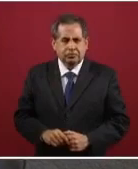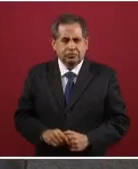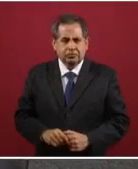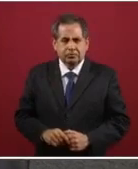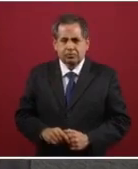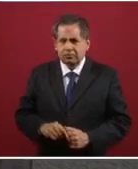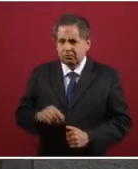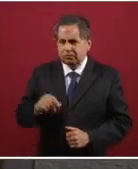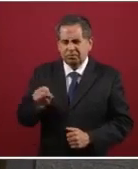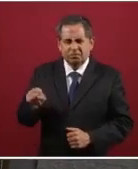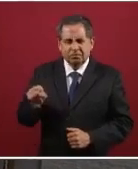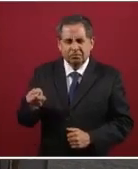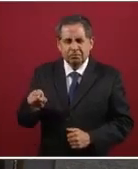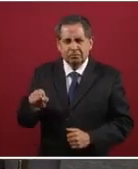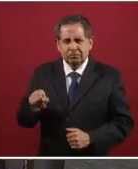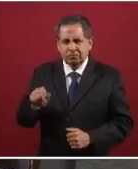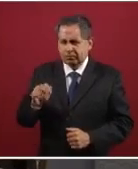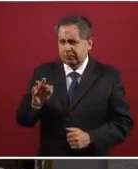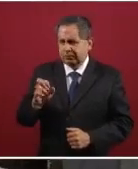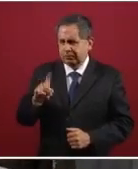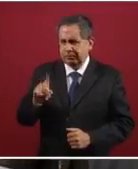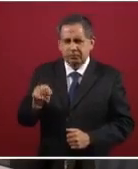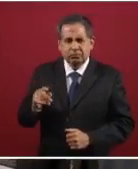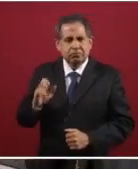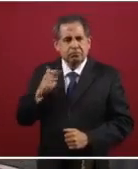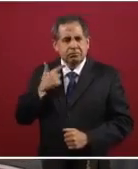Amor, Bernardo Sepúlveda Amor, y